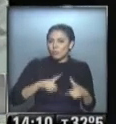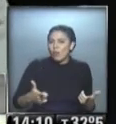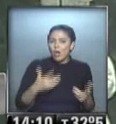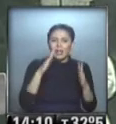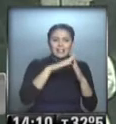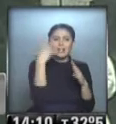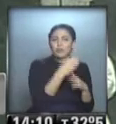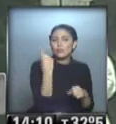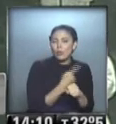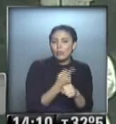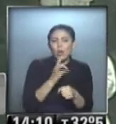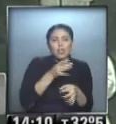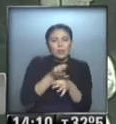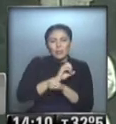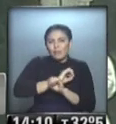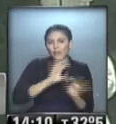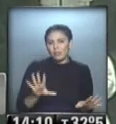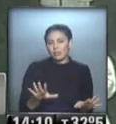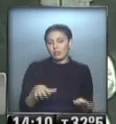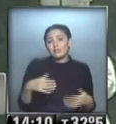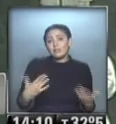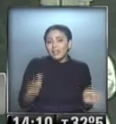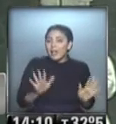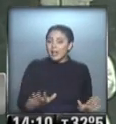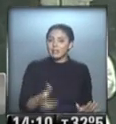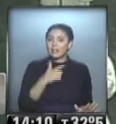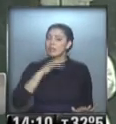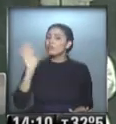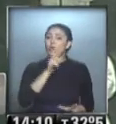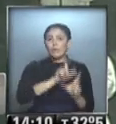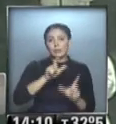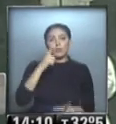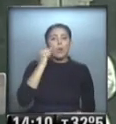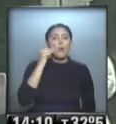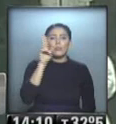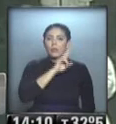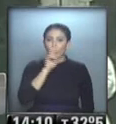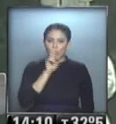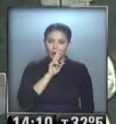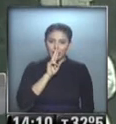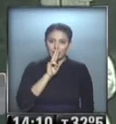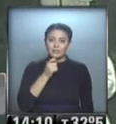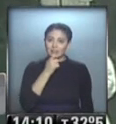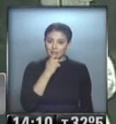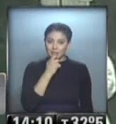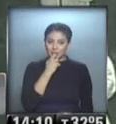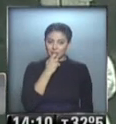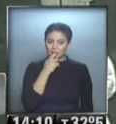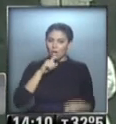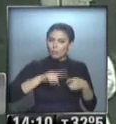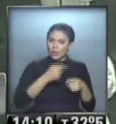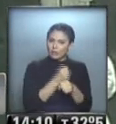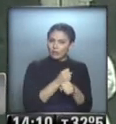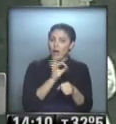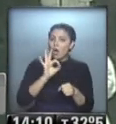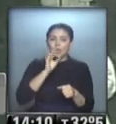de vivienda y de educación. Esto es lo que quiere todo hombre, toda mujer de bien que se dedica a la política o que